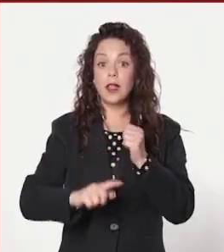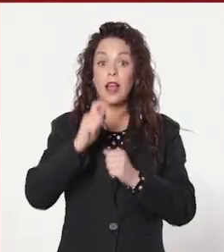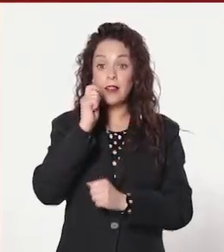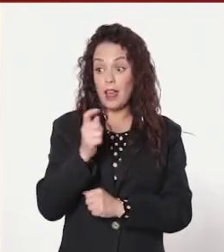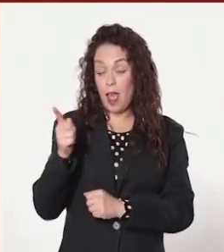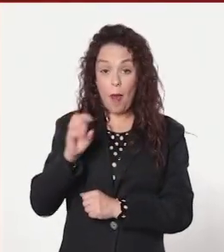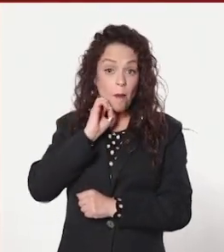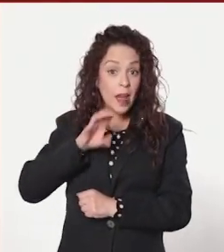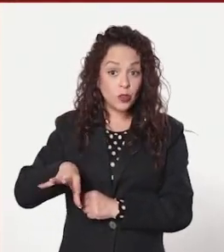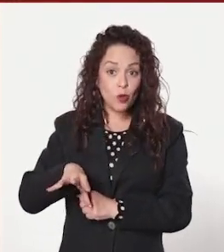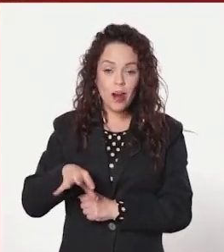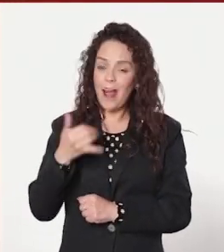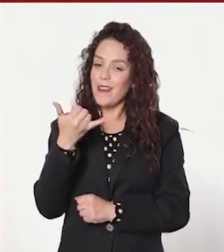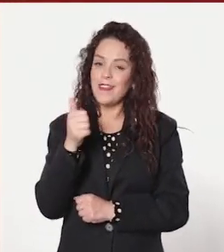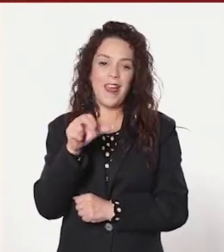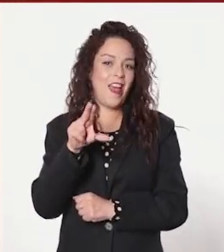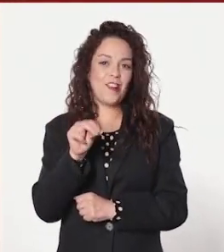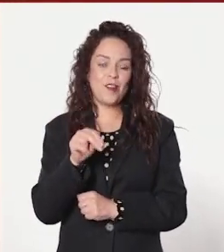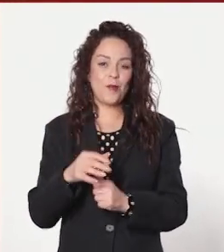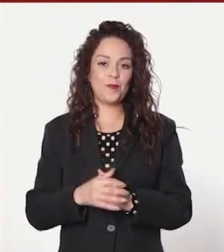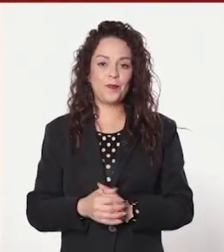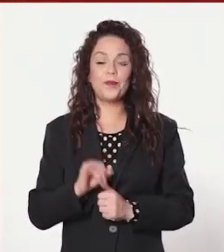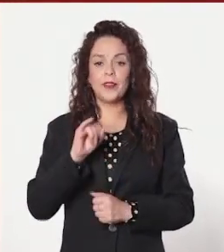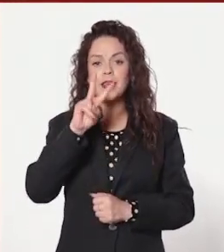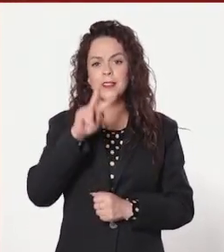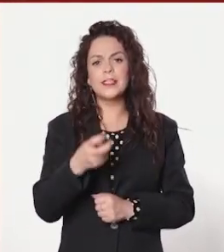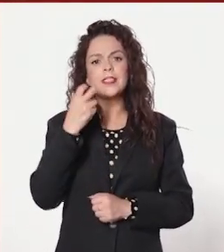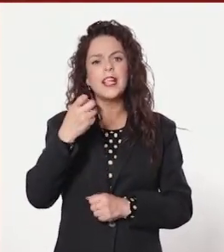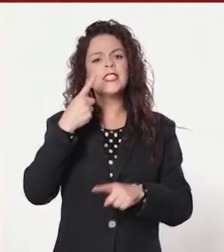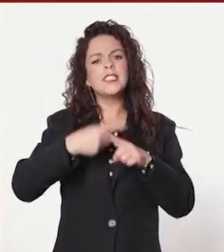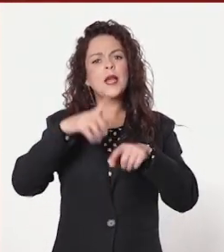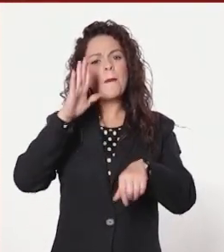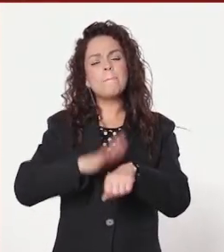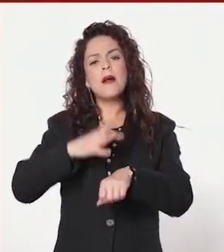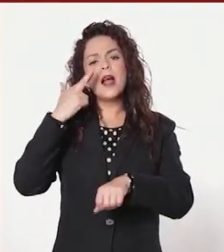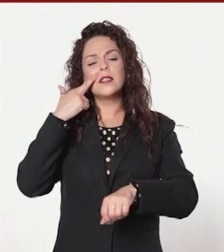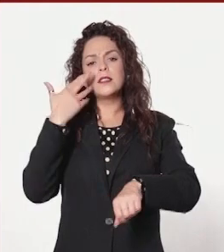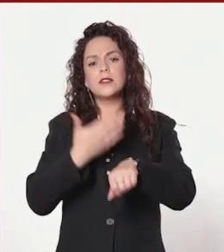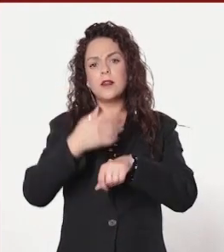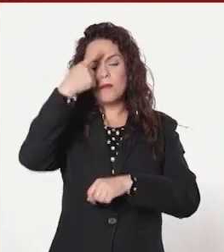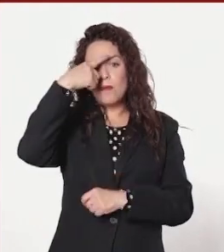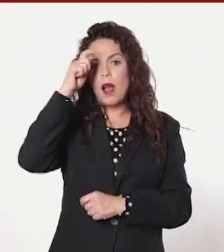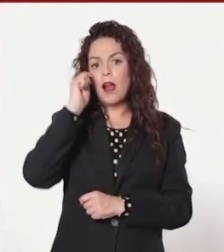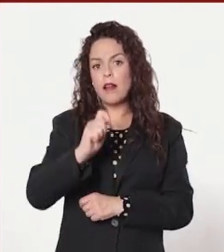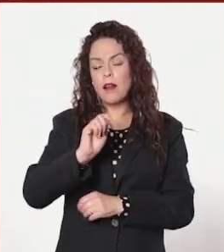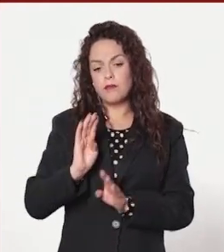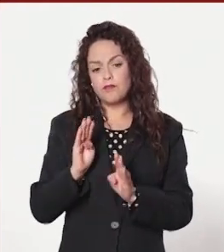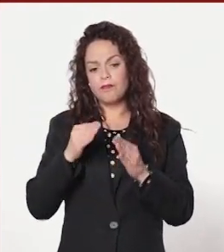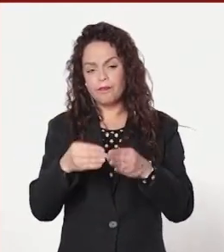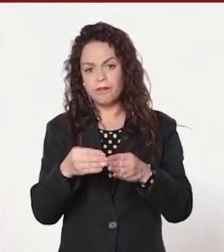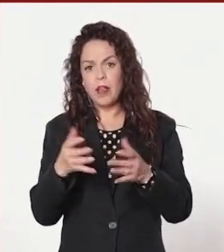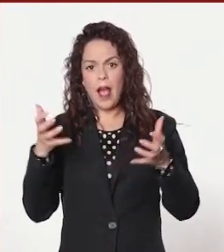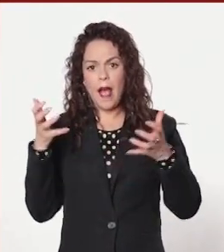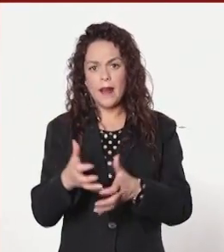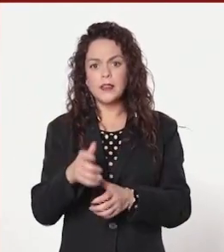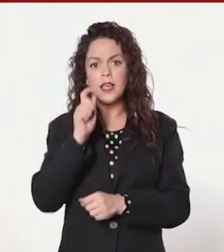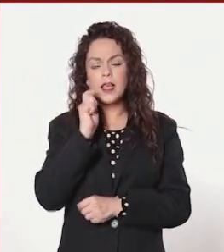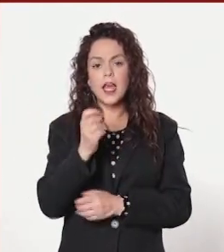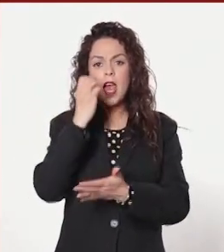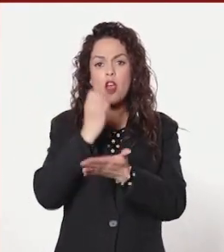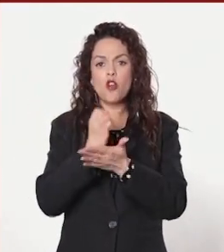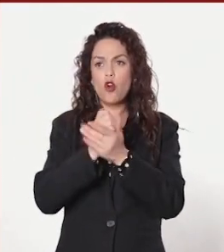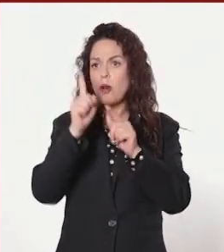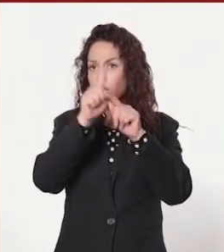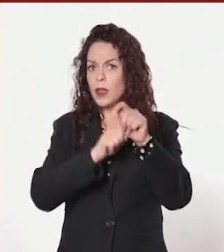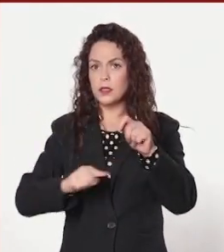basura. Justo con los datos que estás mencionando, ¿quién tiene mayor responsabilidad en la implementación de una economía circular? ¿Los consumidores